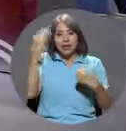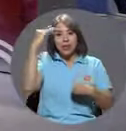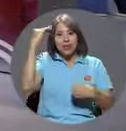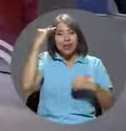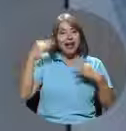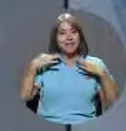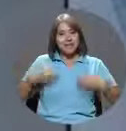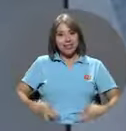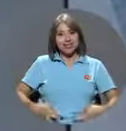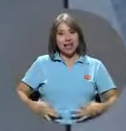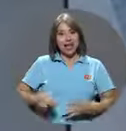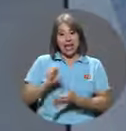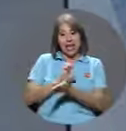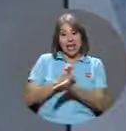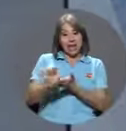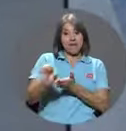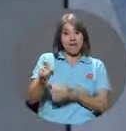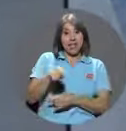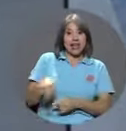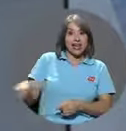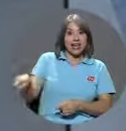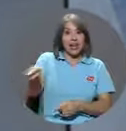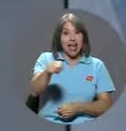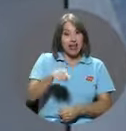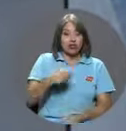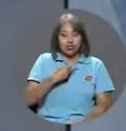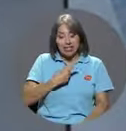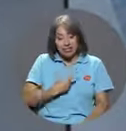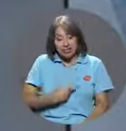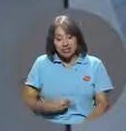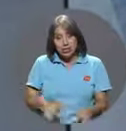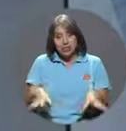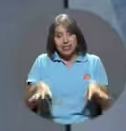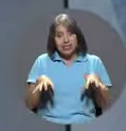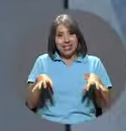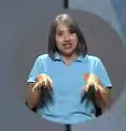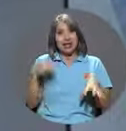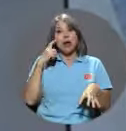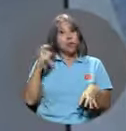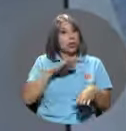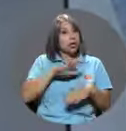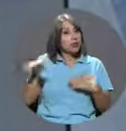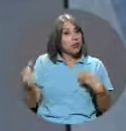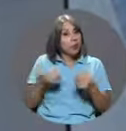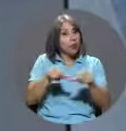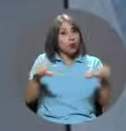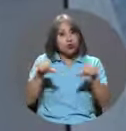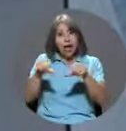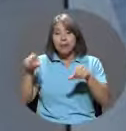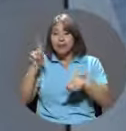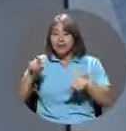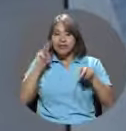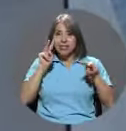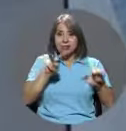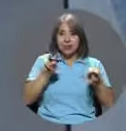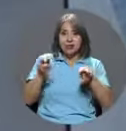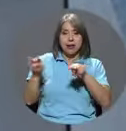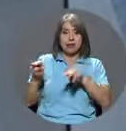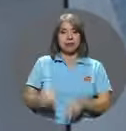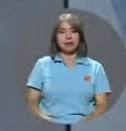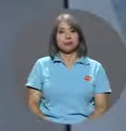promover la salud mental y física para evitar que los jóvenes caigan en depresión y estrés, porque en todos los ámbitos tenemos que